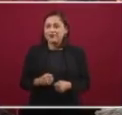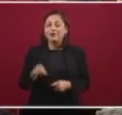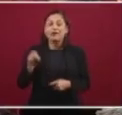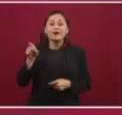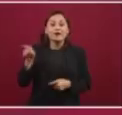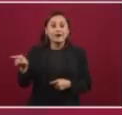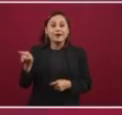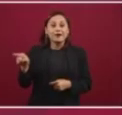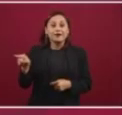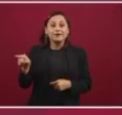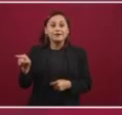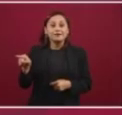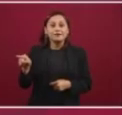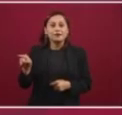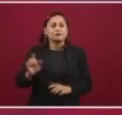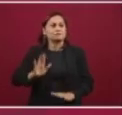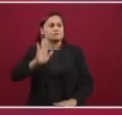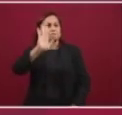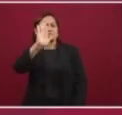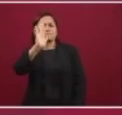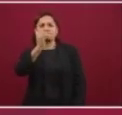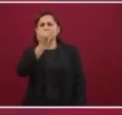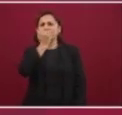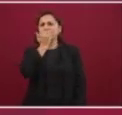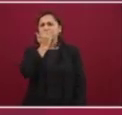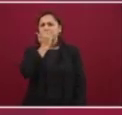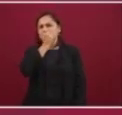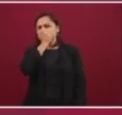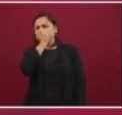replica y se defiende.